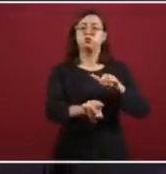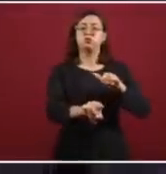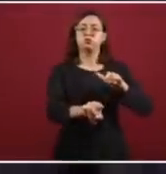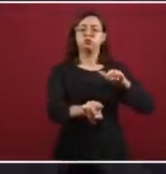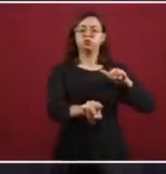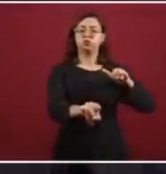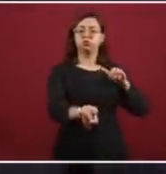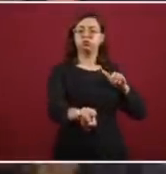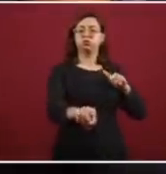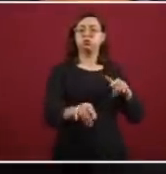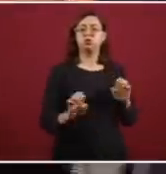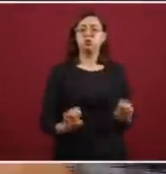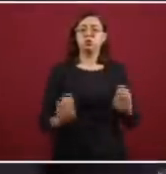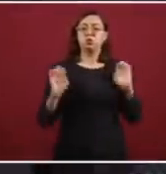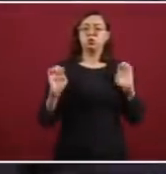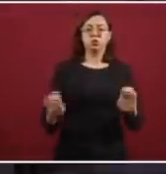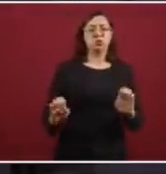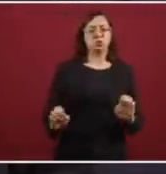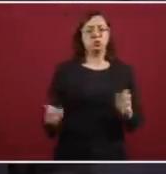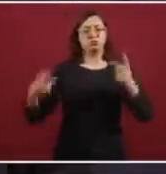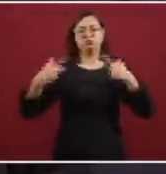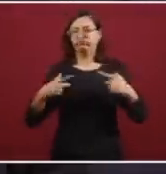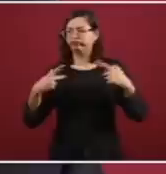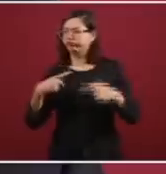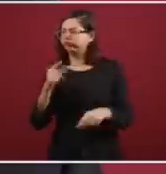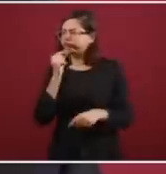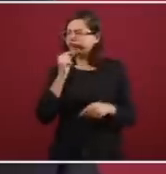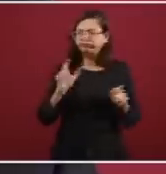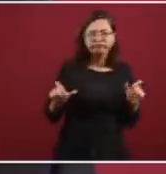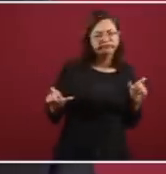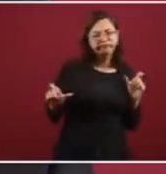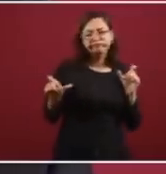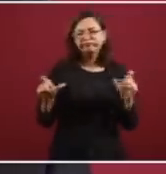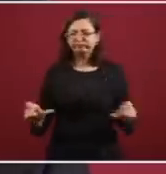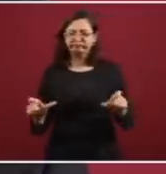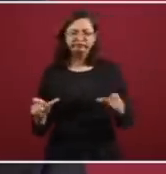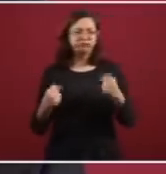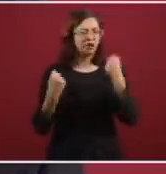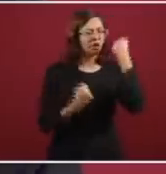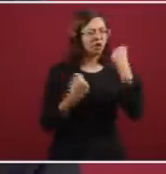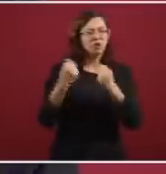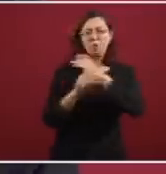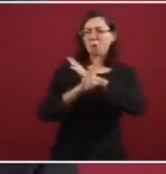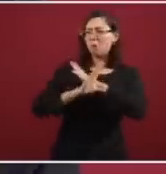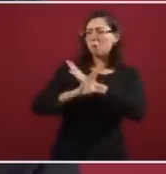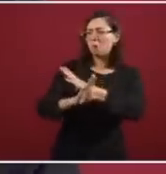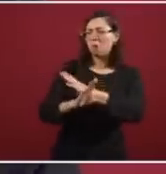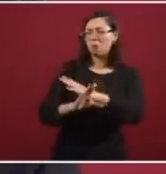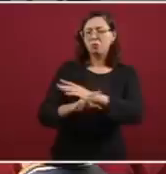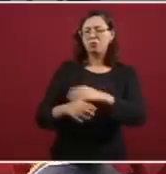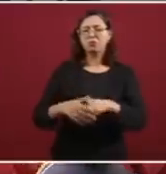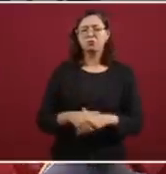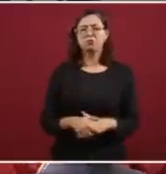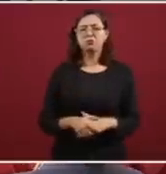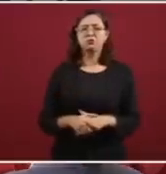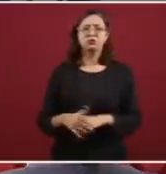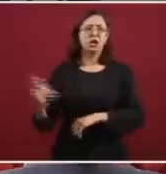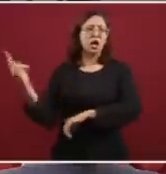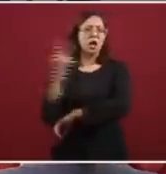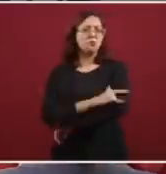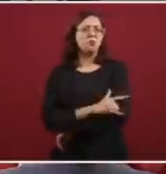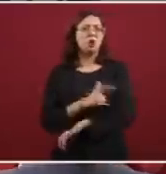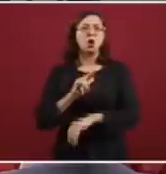y con guardaespaldas, con carros blindados y aviones